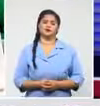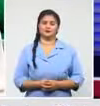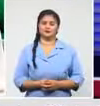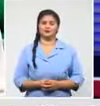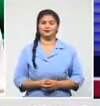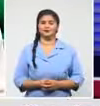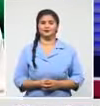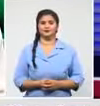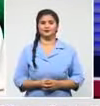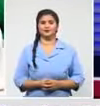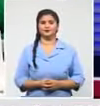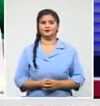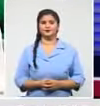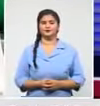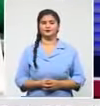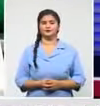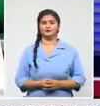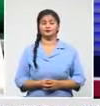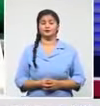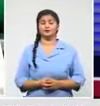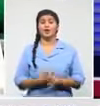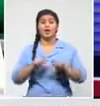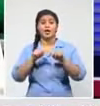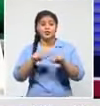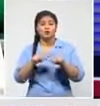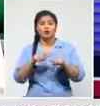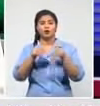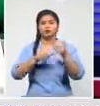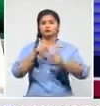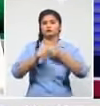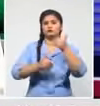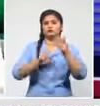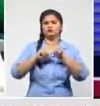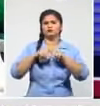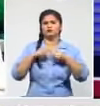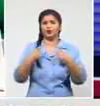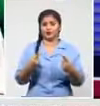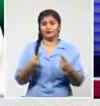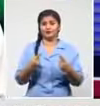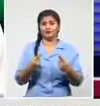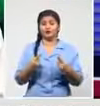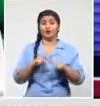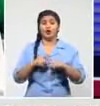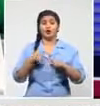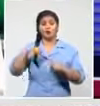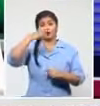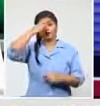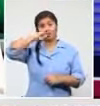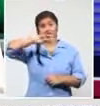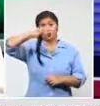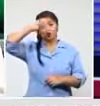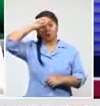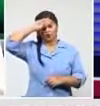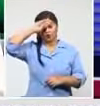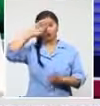a abrazarnos y a todo lo demás. ¿Por qué? Porque en el caso de los cubanos residentes, cubanos